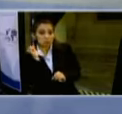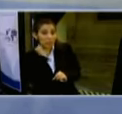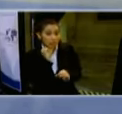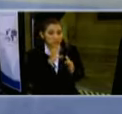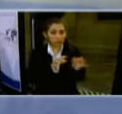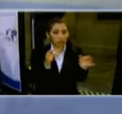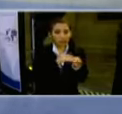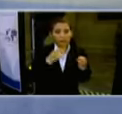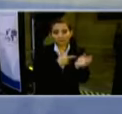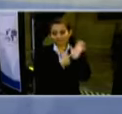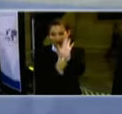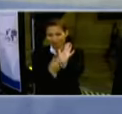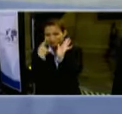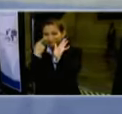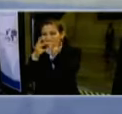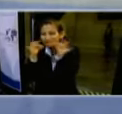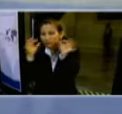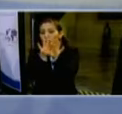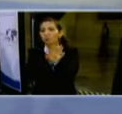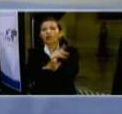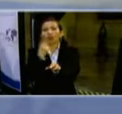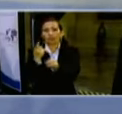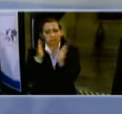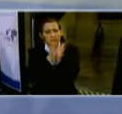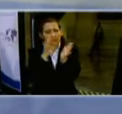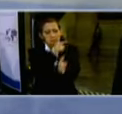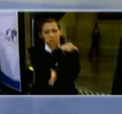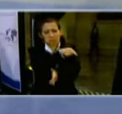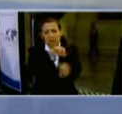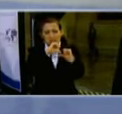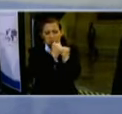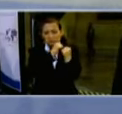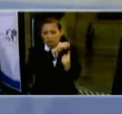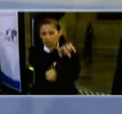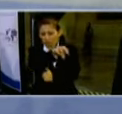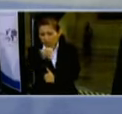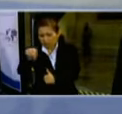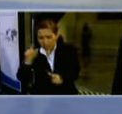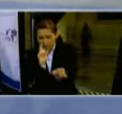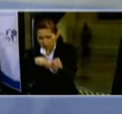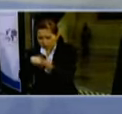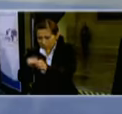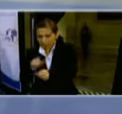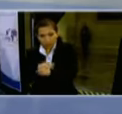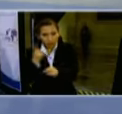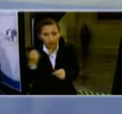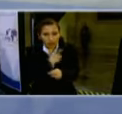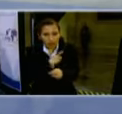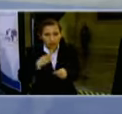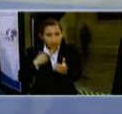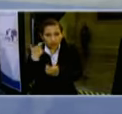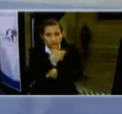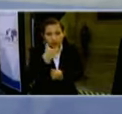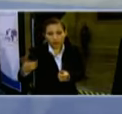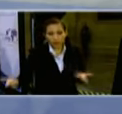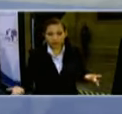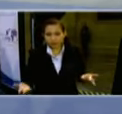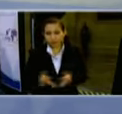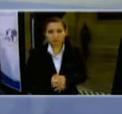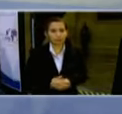explicado a los ciudadanos por qué debemos participar en estas instancias y, peor aún, por qué debemos financiarlas.